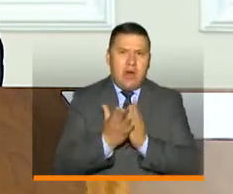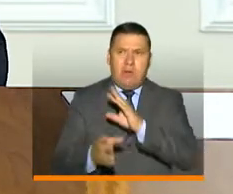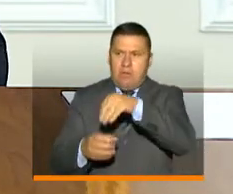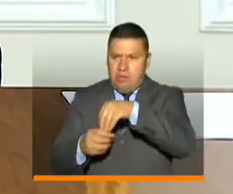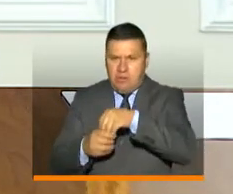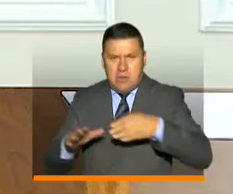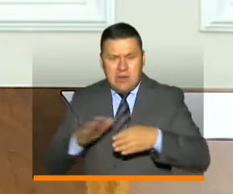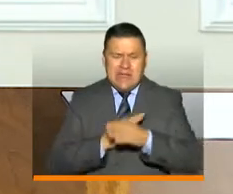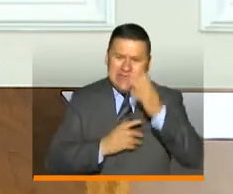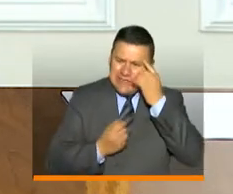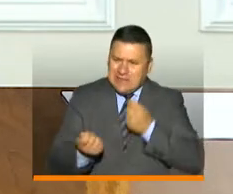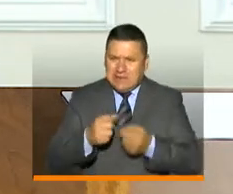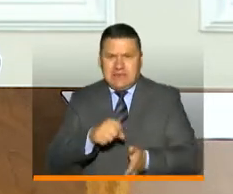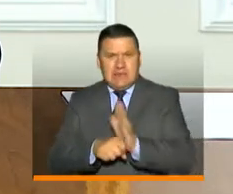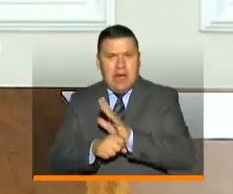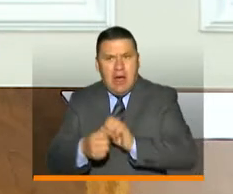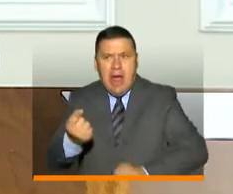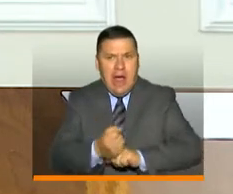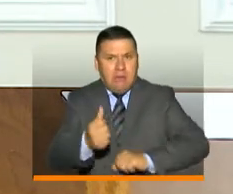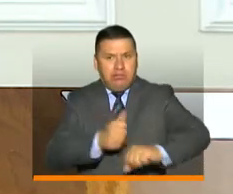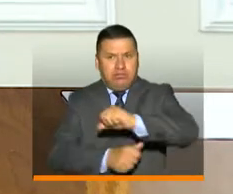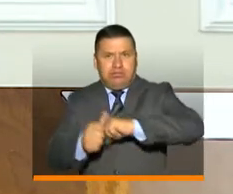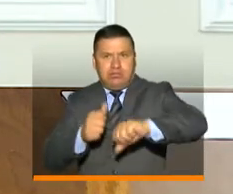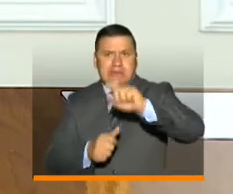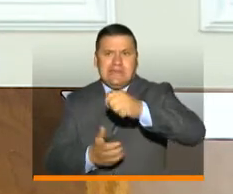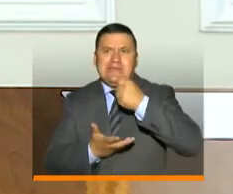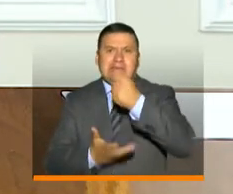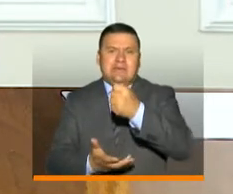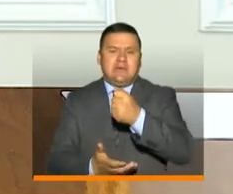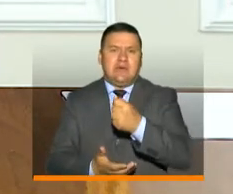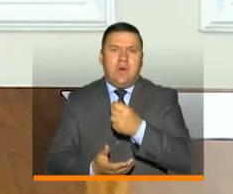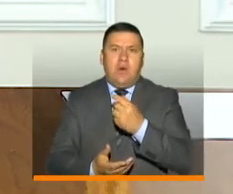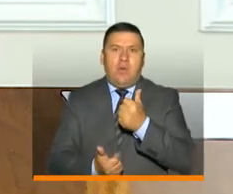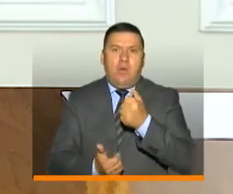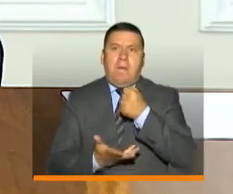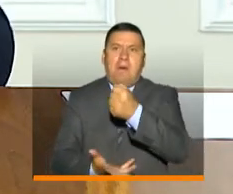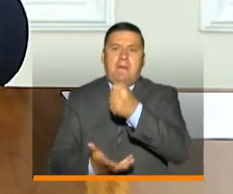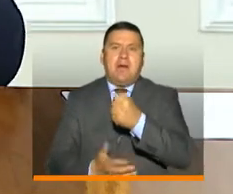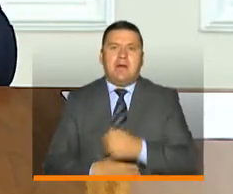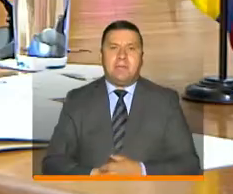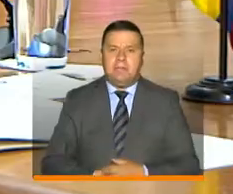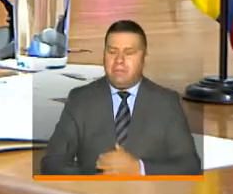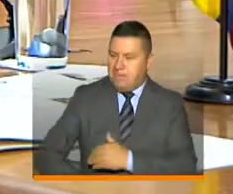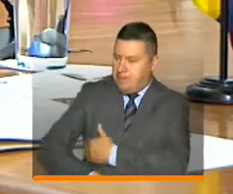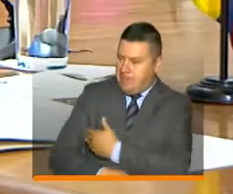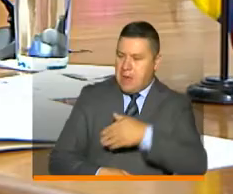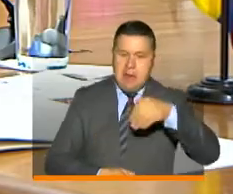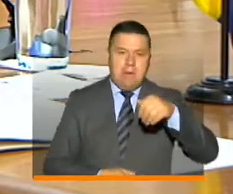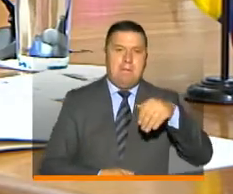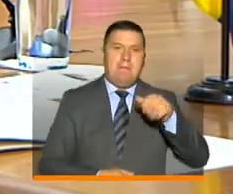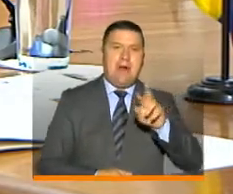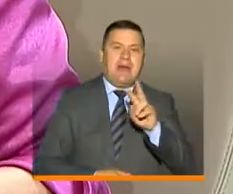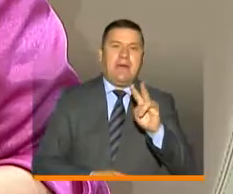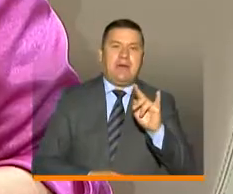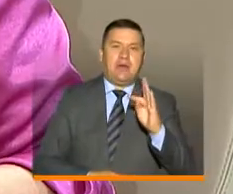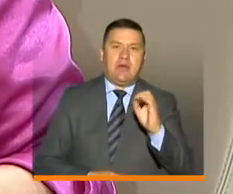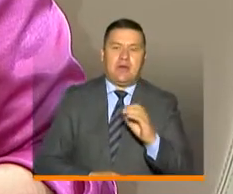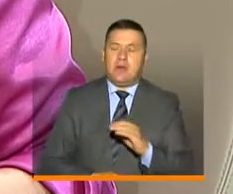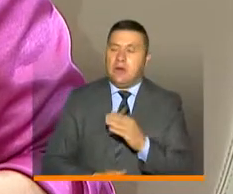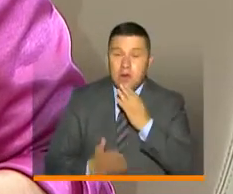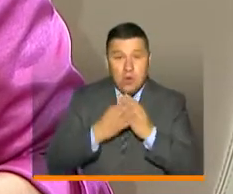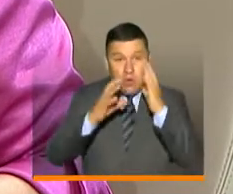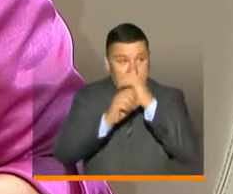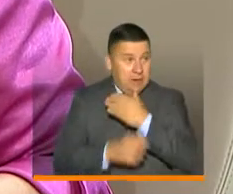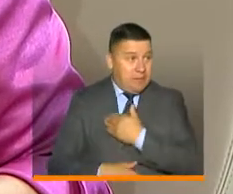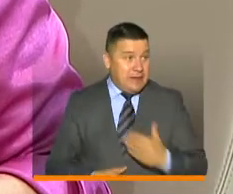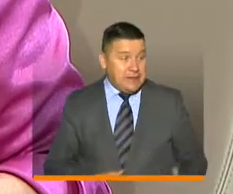académicos que enfrentan la pandemia y que requieren de recursos frescos y en muy buenas condiciones. Ministra María Victoria. Buenas noches, presidente, compañeros, y